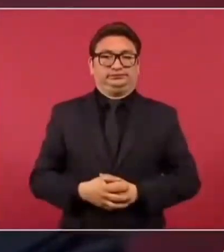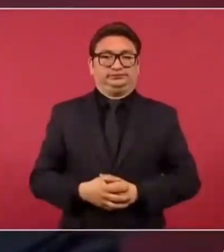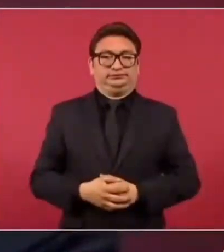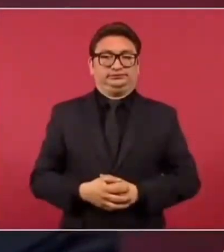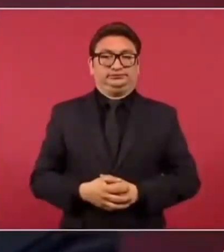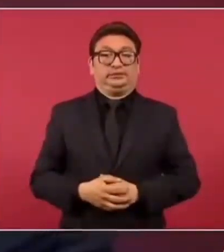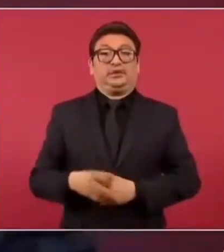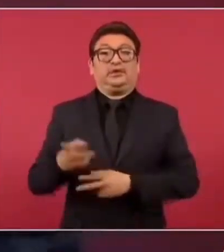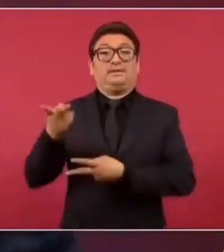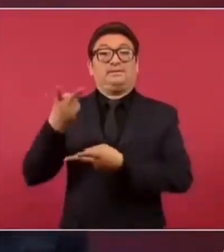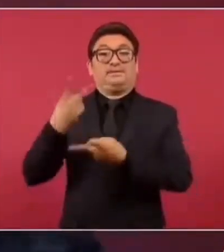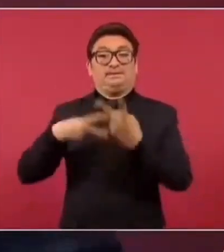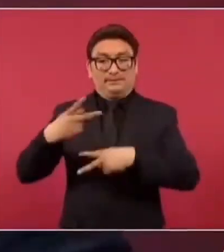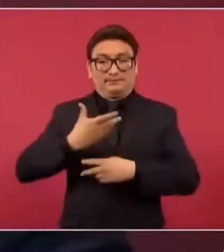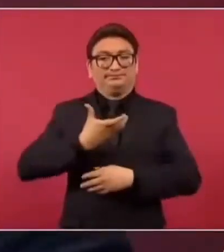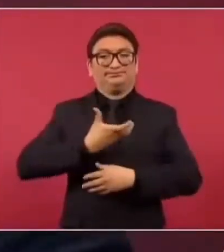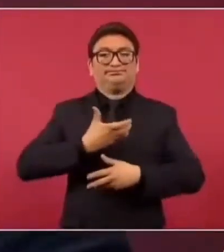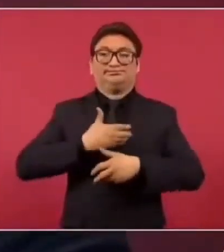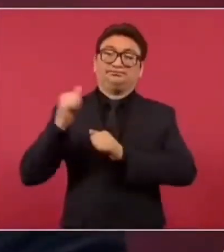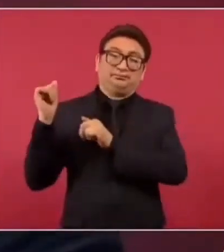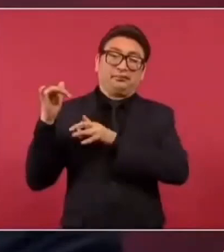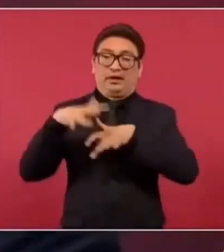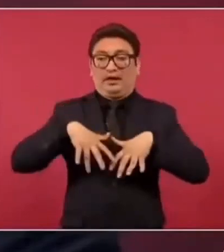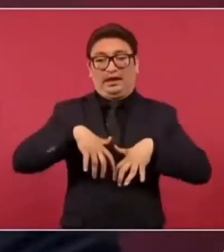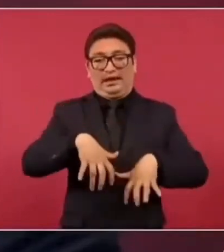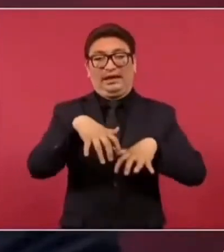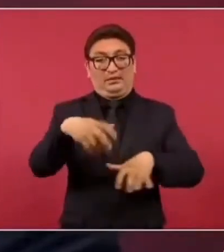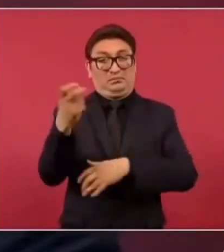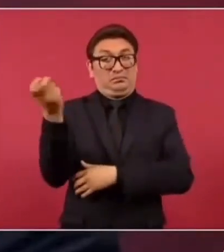vinieron al Zócalo por esto